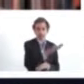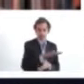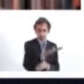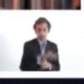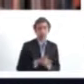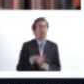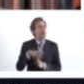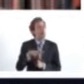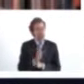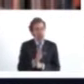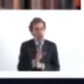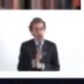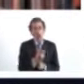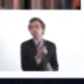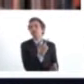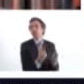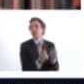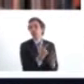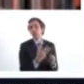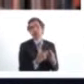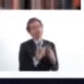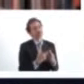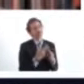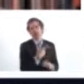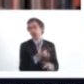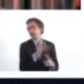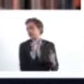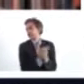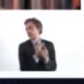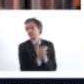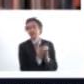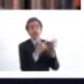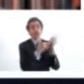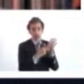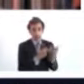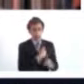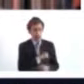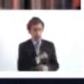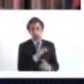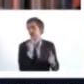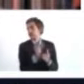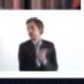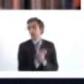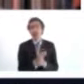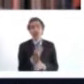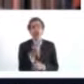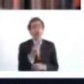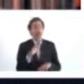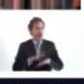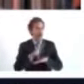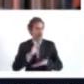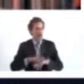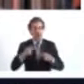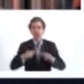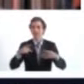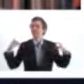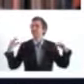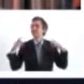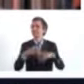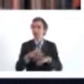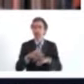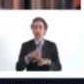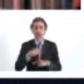gran premio donde no van a tener ingreso alguno en materia de del público presente. Recuerda que el